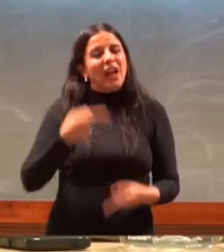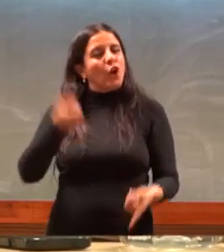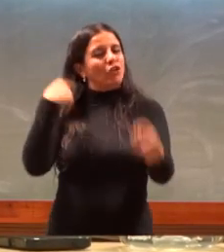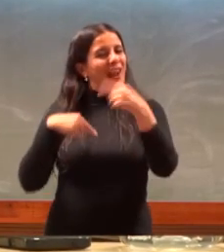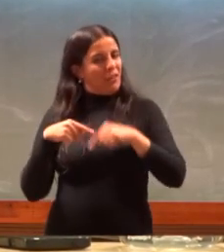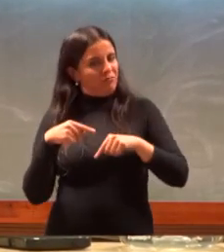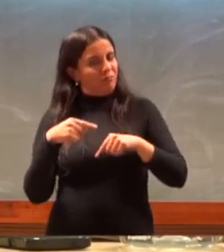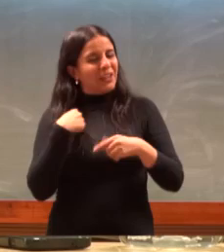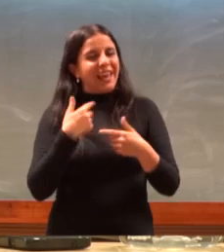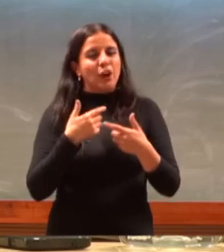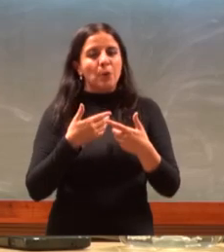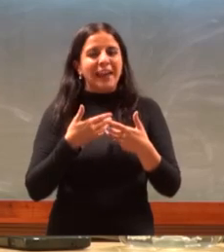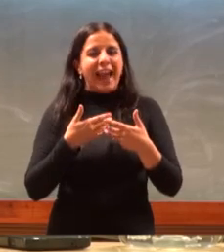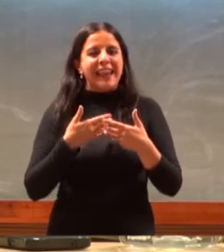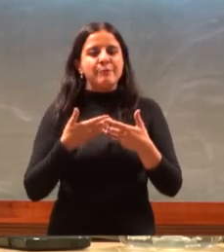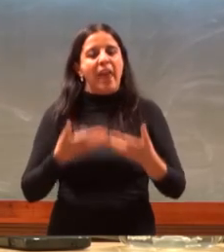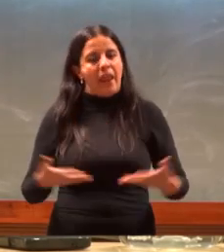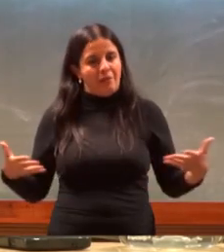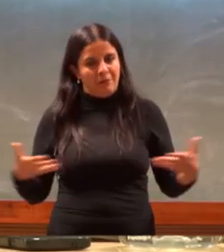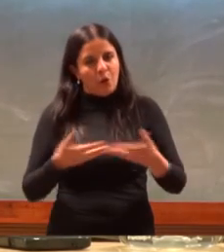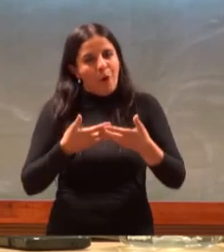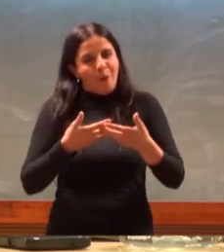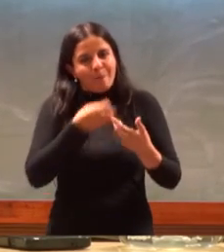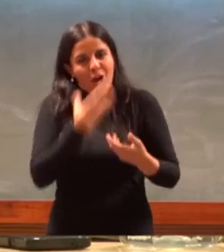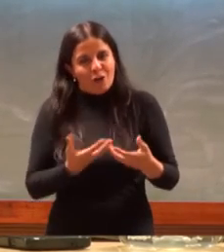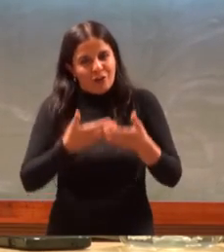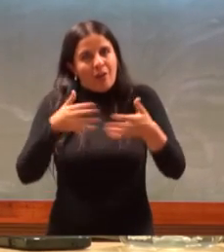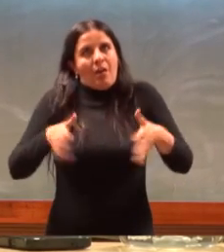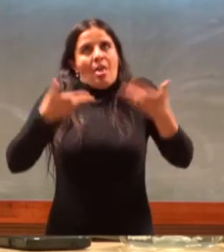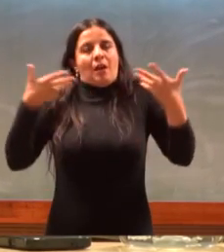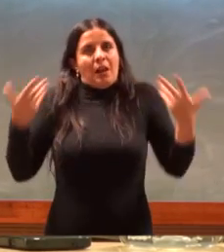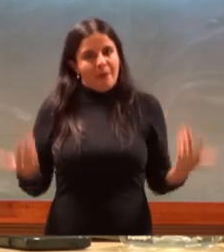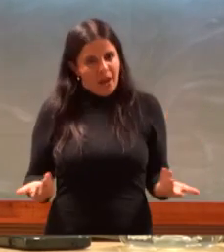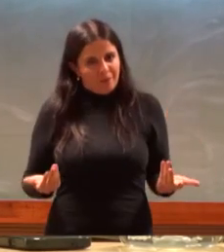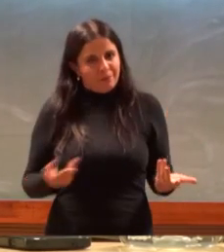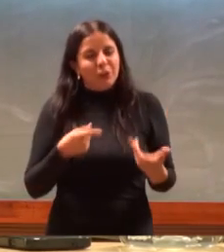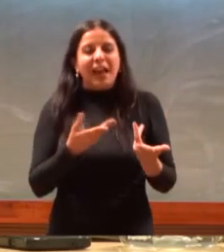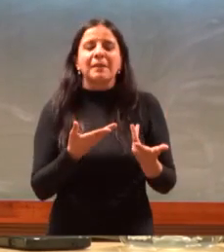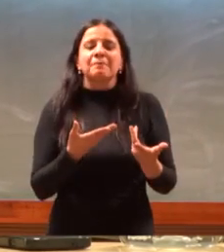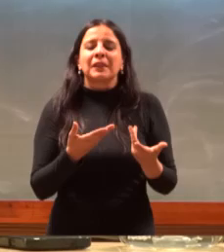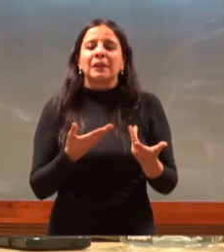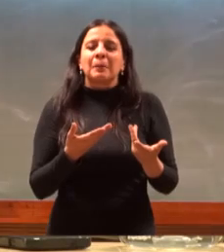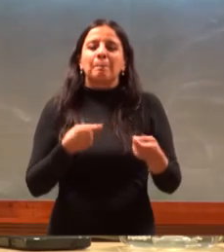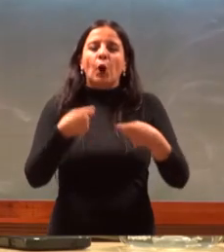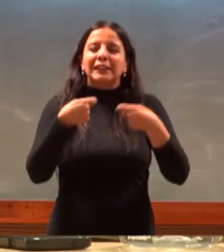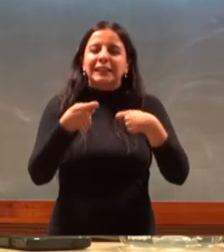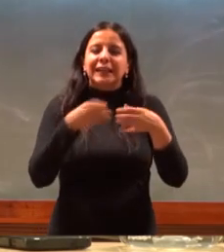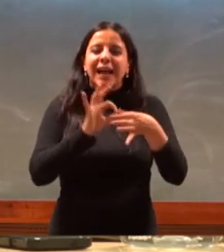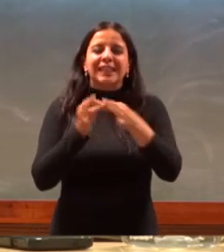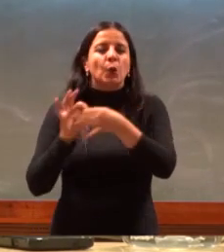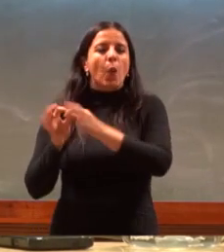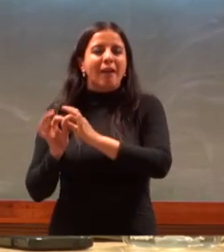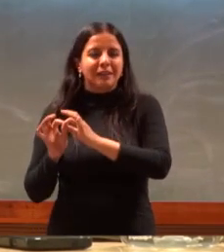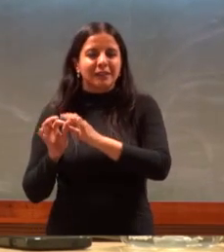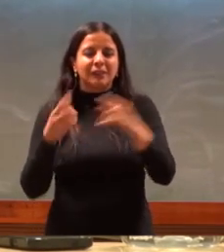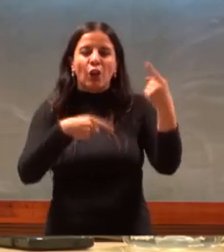facultad eh Por qué Porque en realidad se plantean políticas articuladas entre las escuelas entre las facultades y entre los distintos